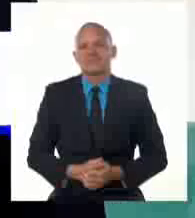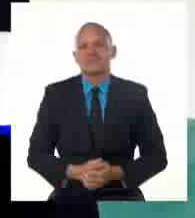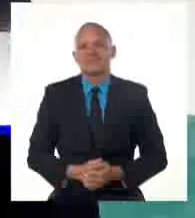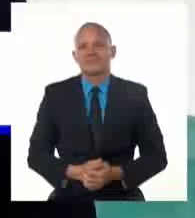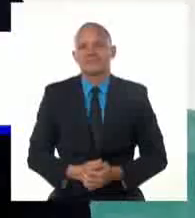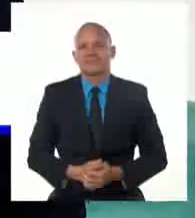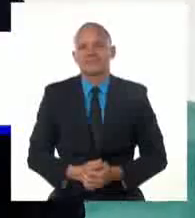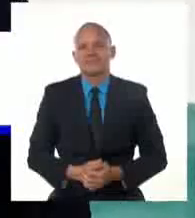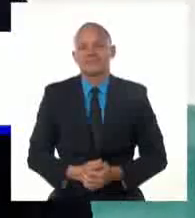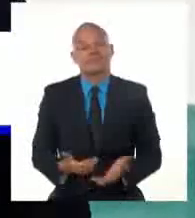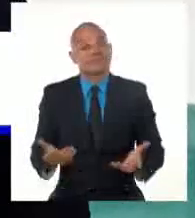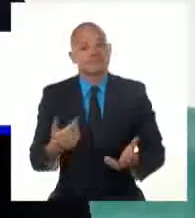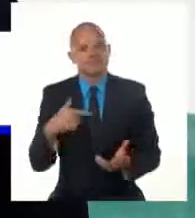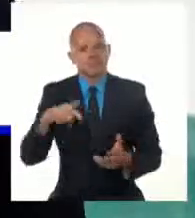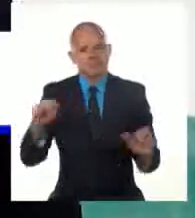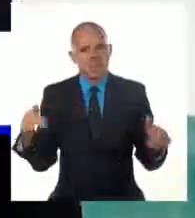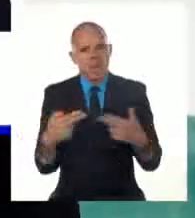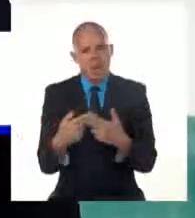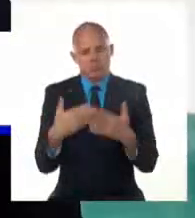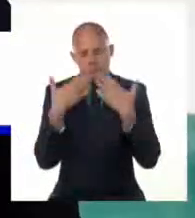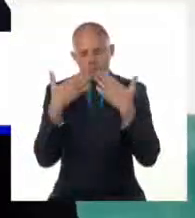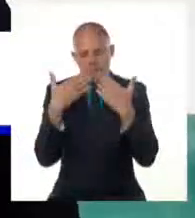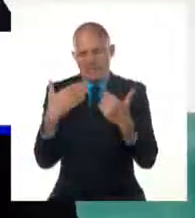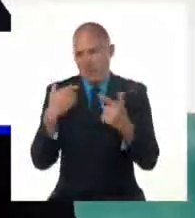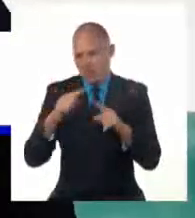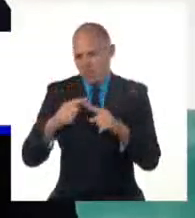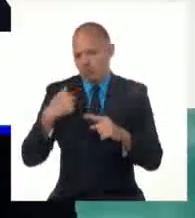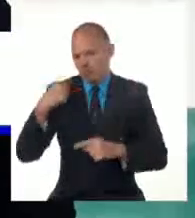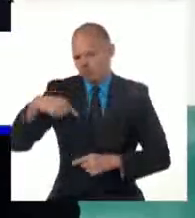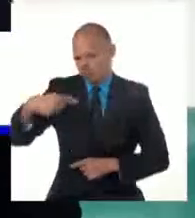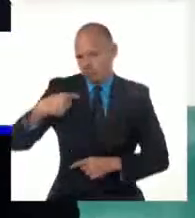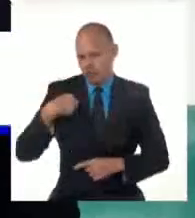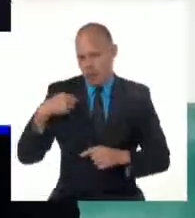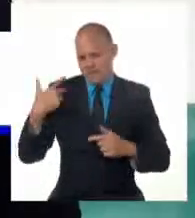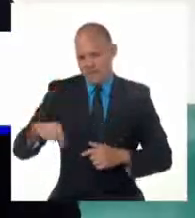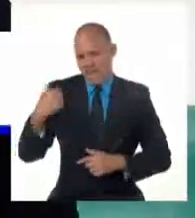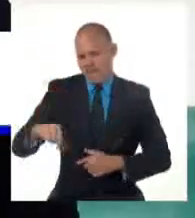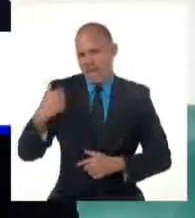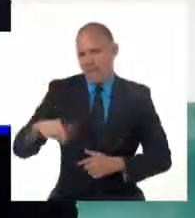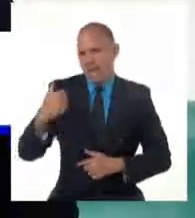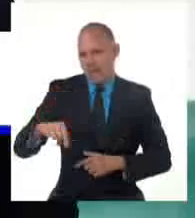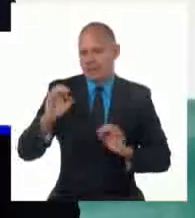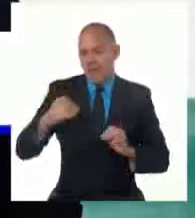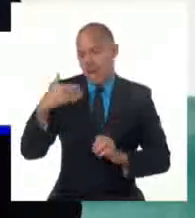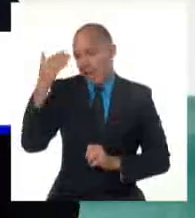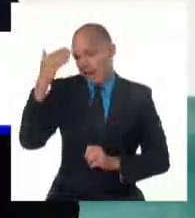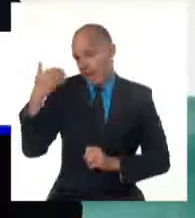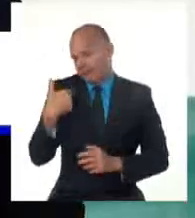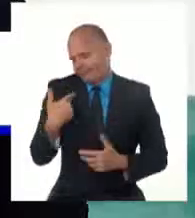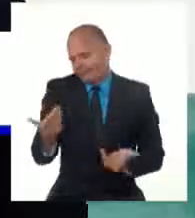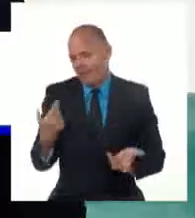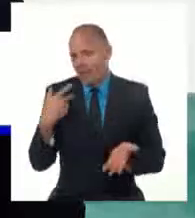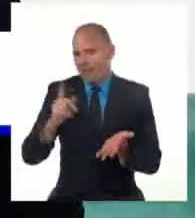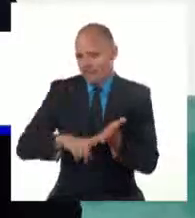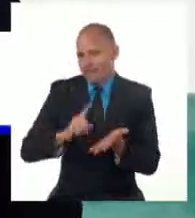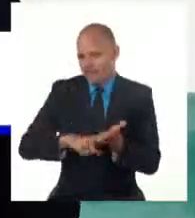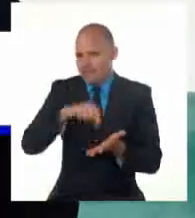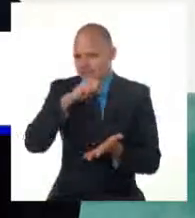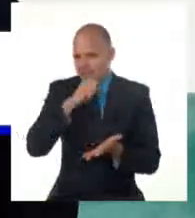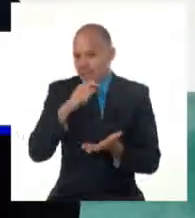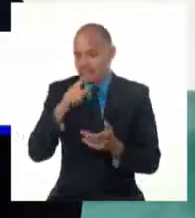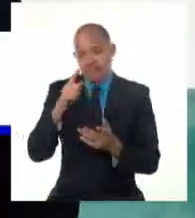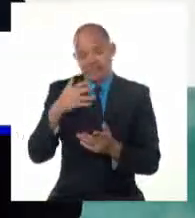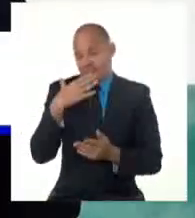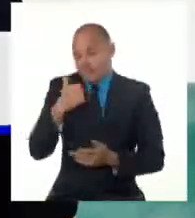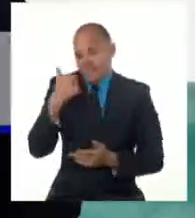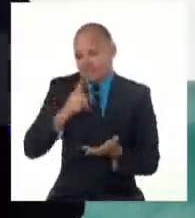Esto lo pude lograr gracias a que entreno todos los días, el entrenamiento. Gracias a mis padres también, especialmente a mi papá, que es mi entrenador, y le